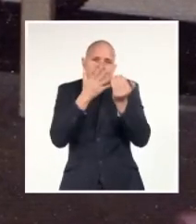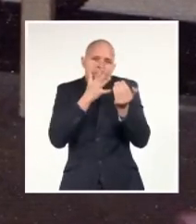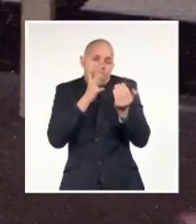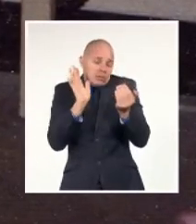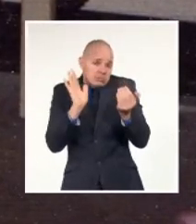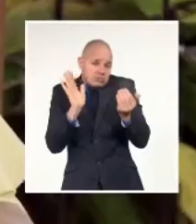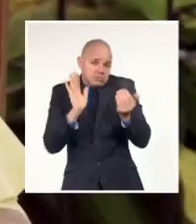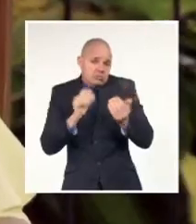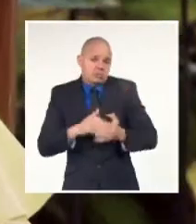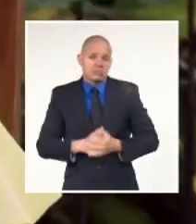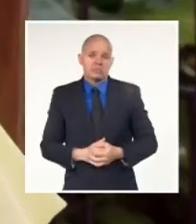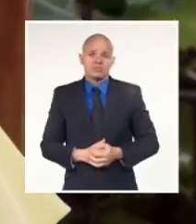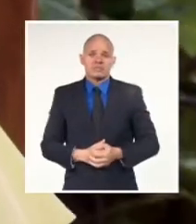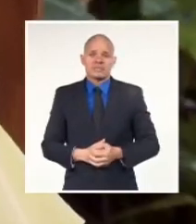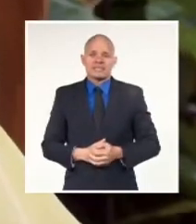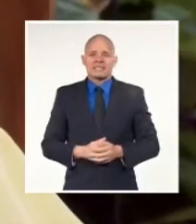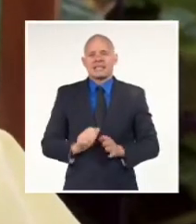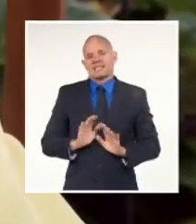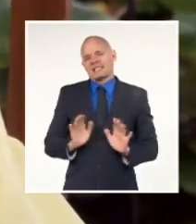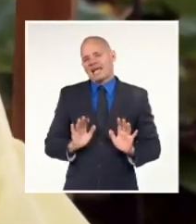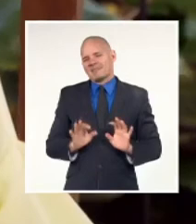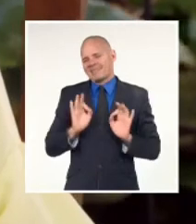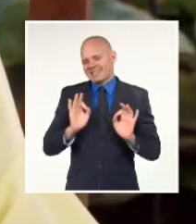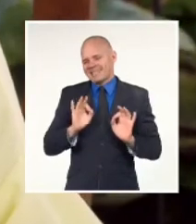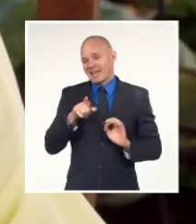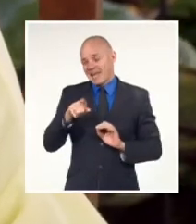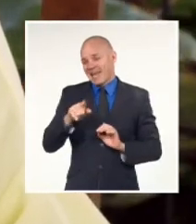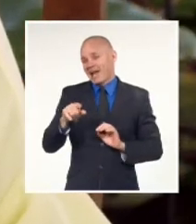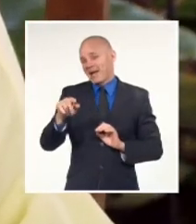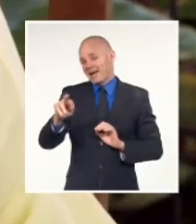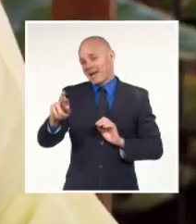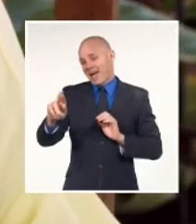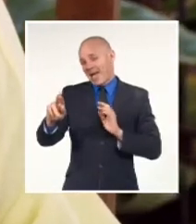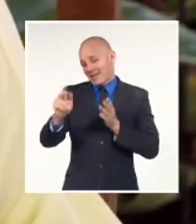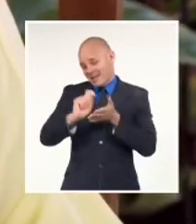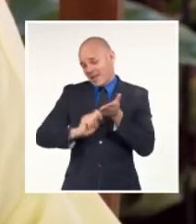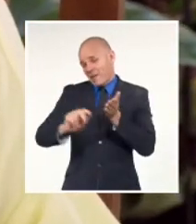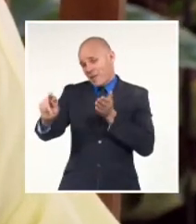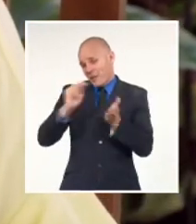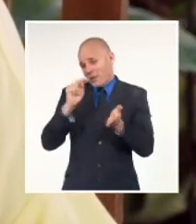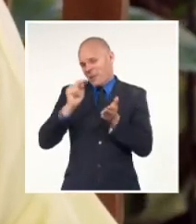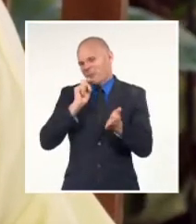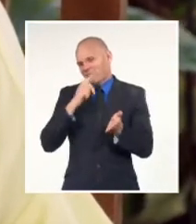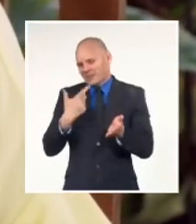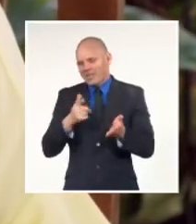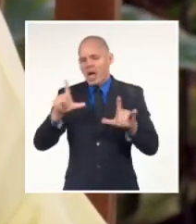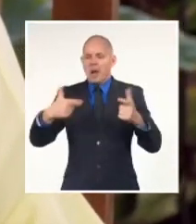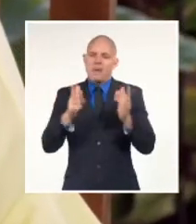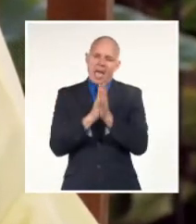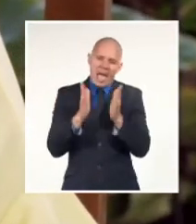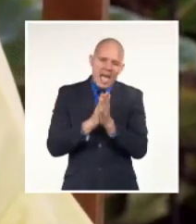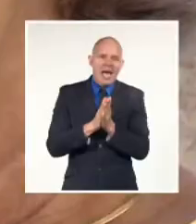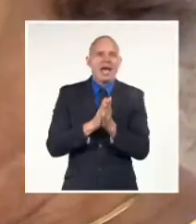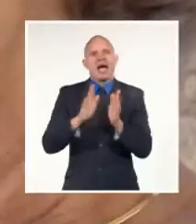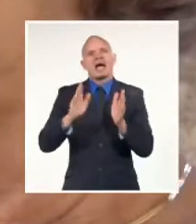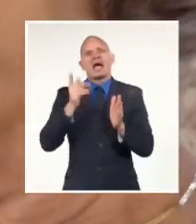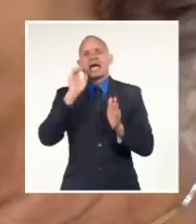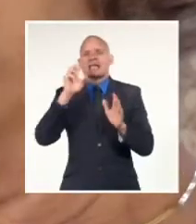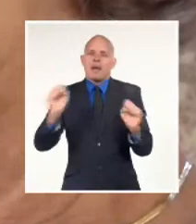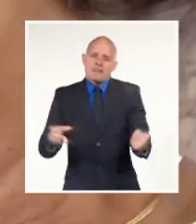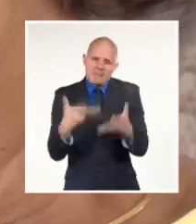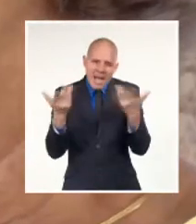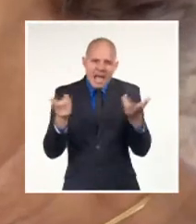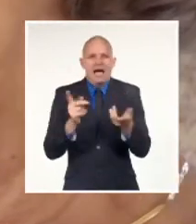pequeños. Rafael siempre me escribe para mi cumpleaños, para el Día de los Enamorados, para el Día de las Madres.